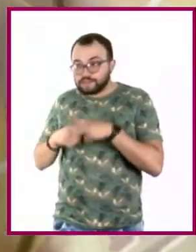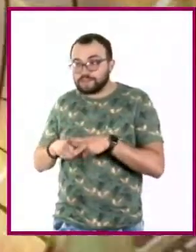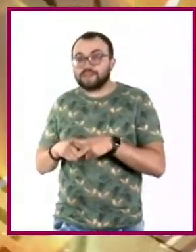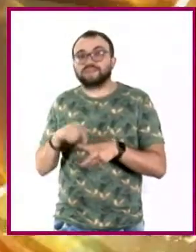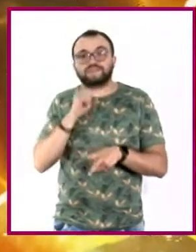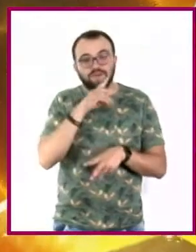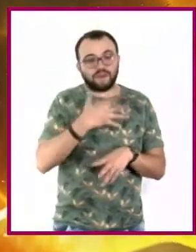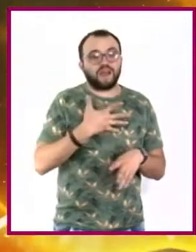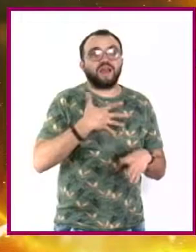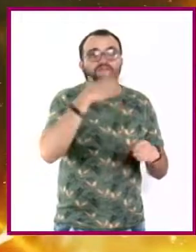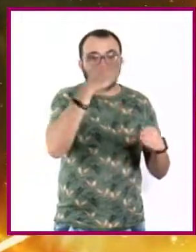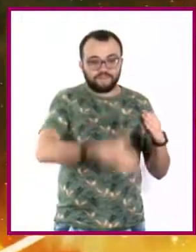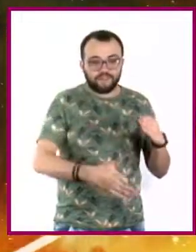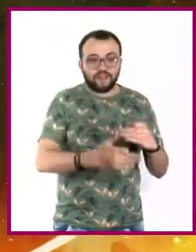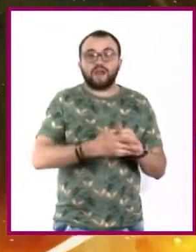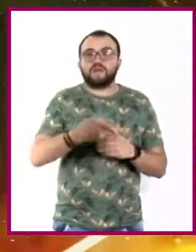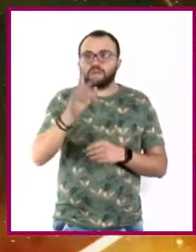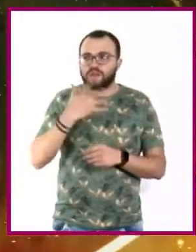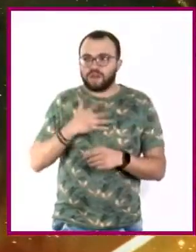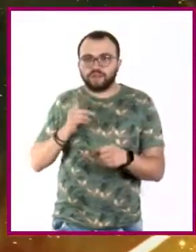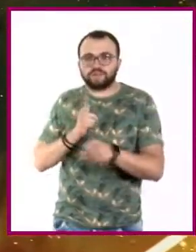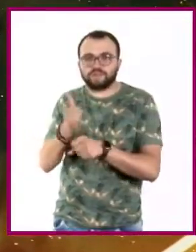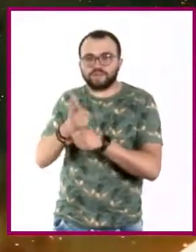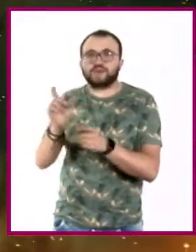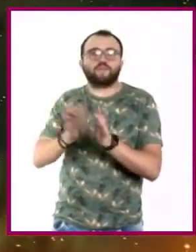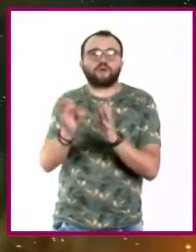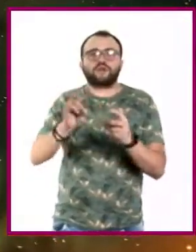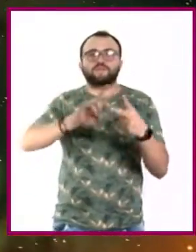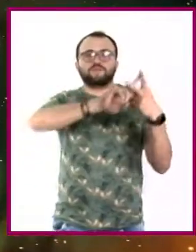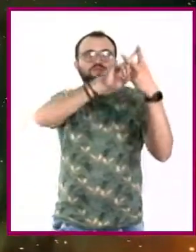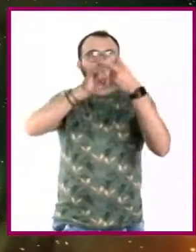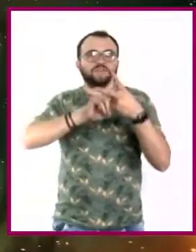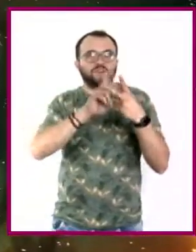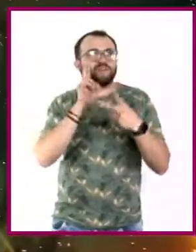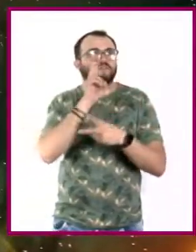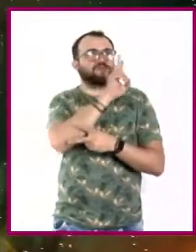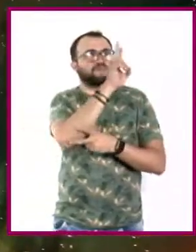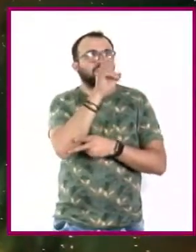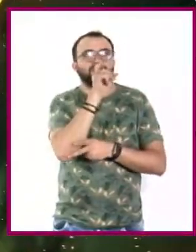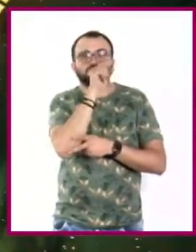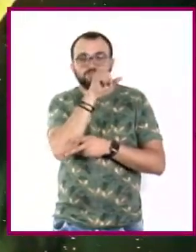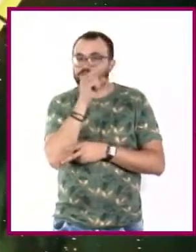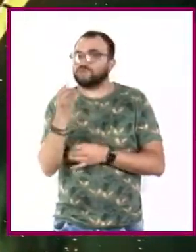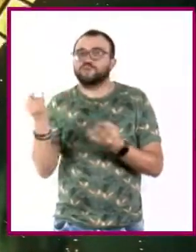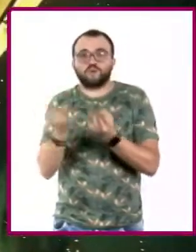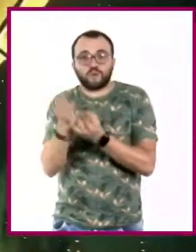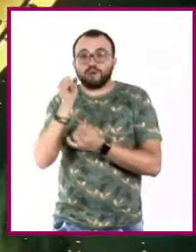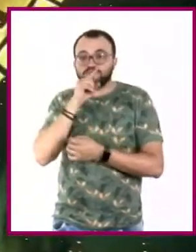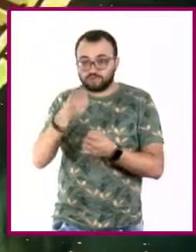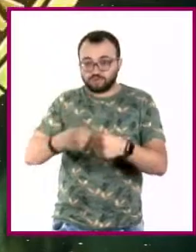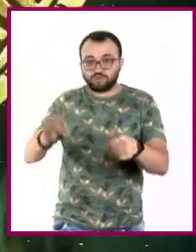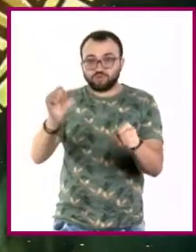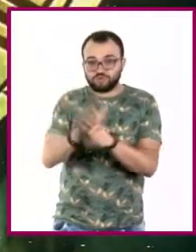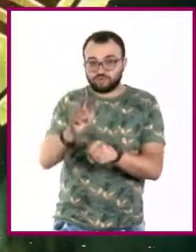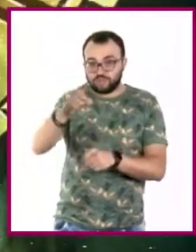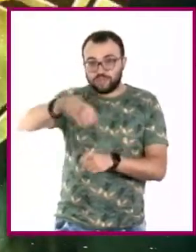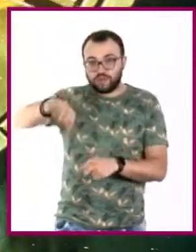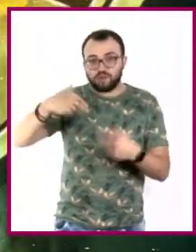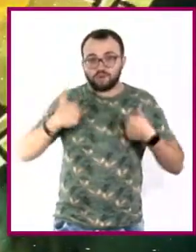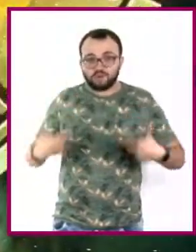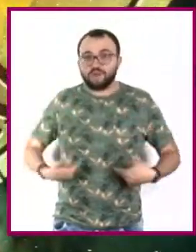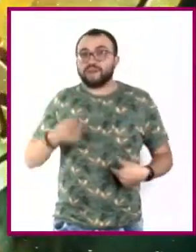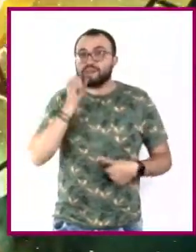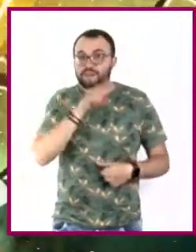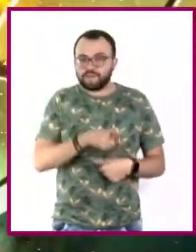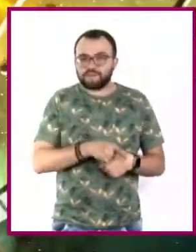fácilmente reconocibles. Así como las estrellas tienen ciertos patrones, lo mismo sucede con las sociedades humanas.